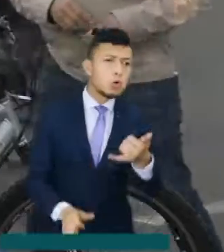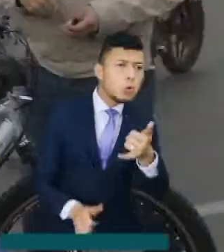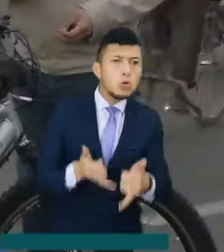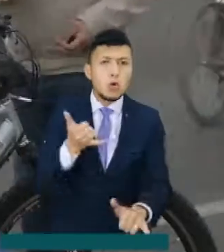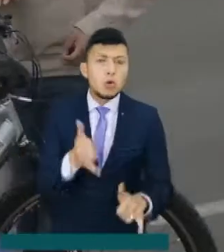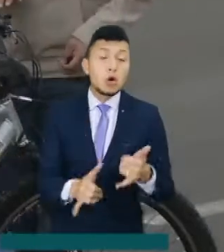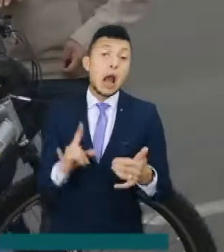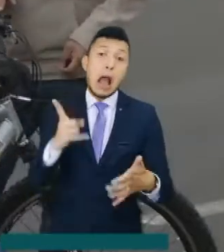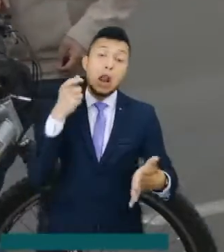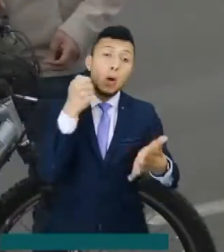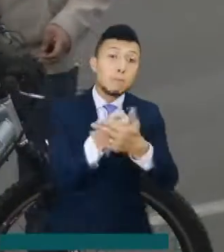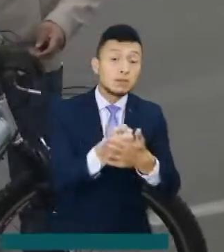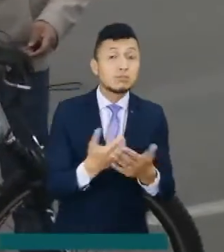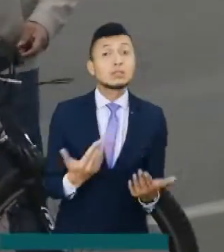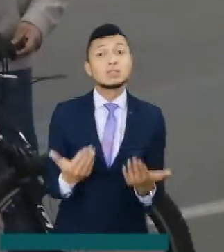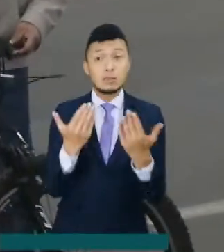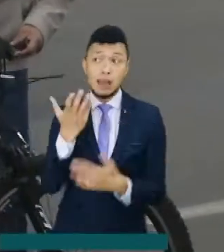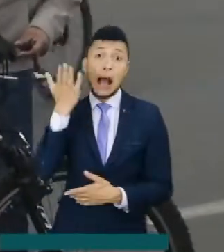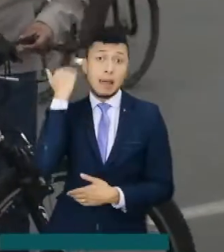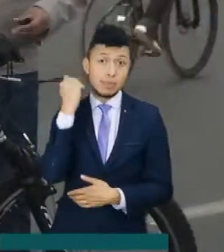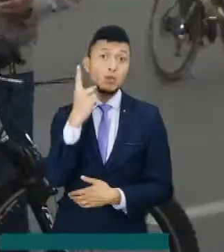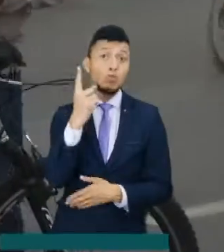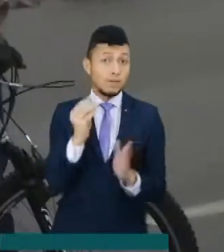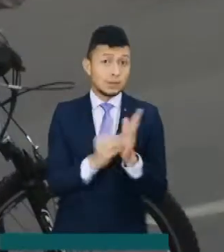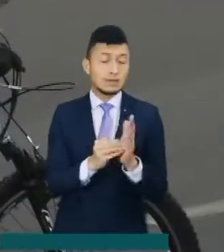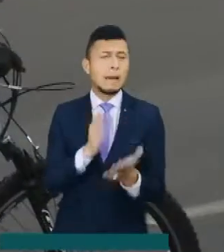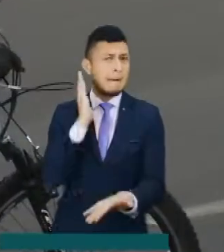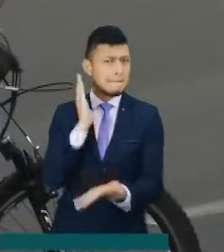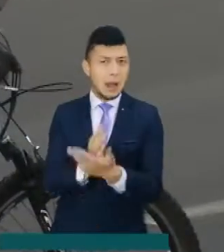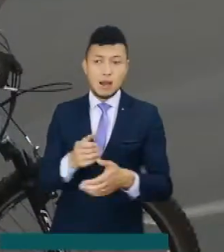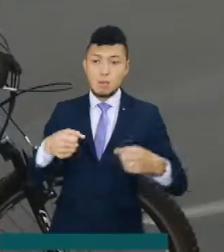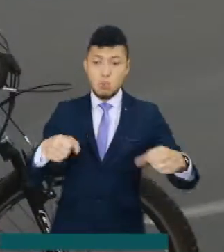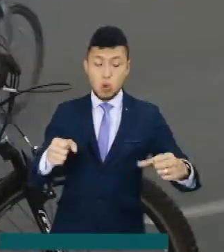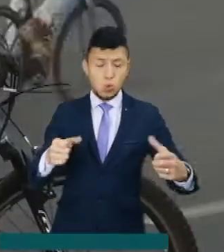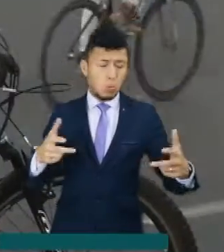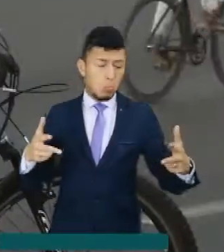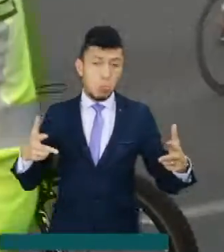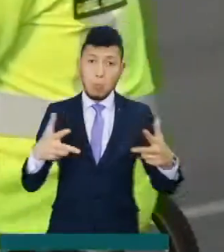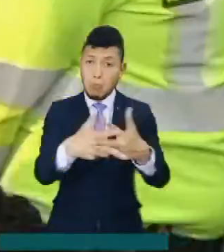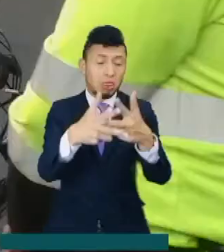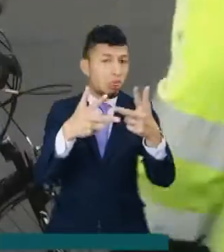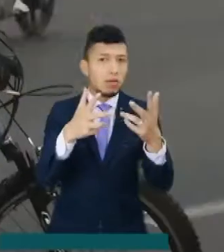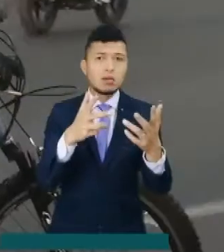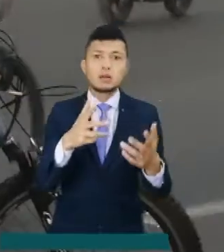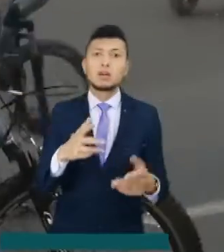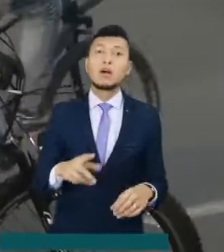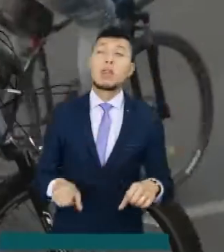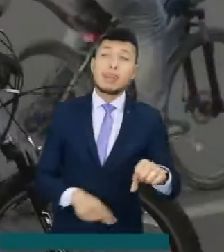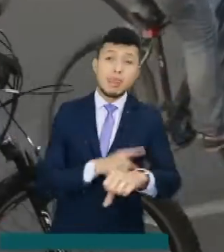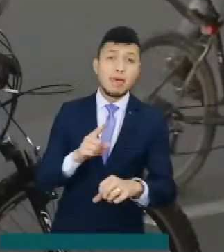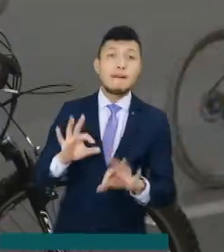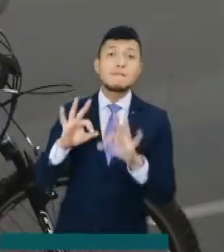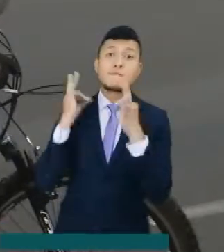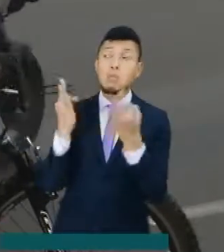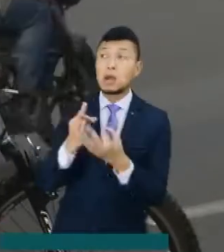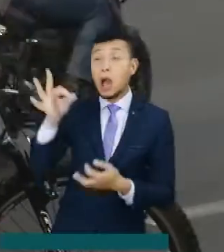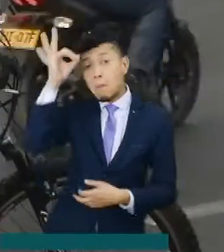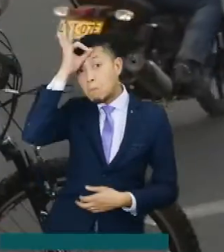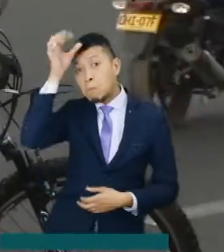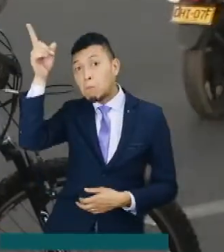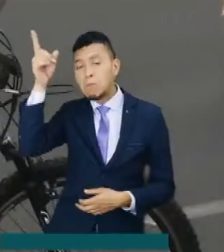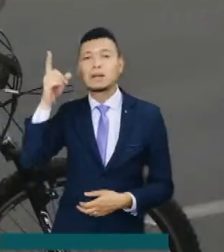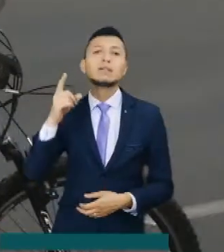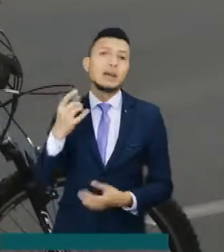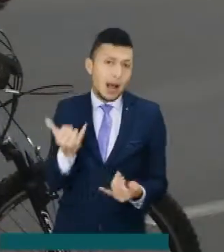acompañado de un accidente o algo, porque ya me pasó un accidente que tuve con una moto y se demoró los familiares en